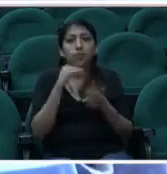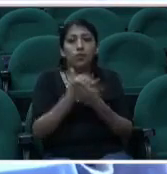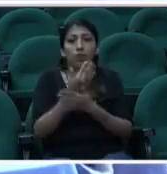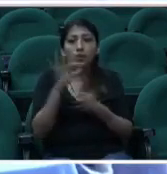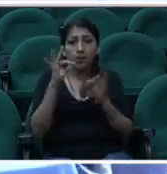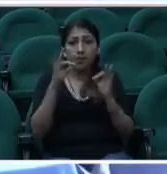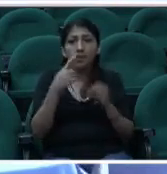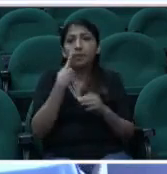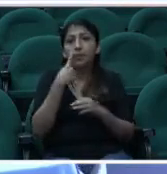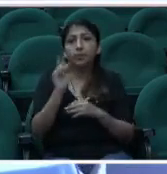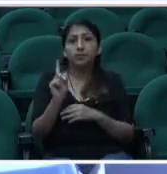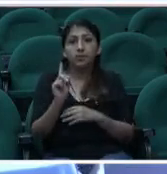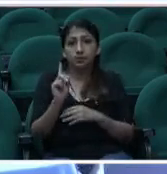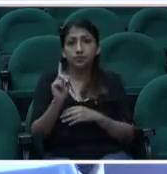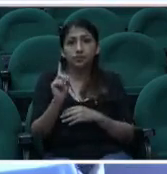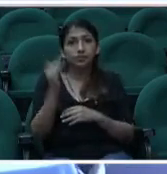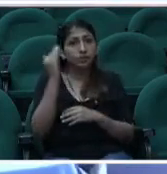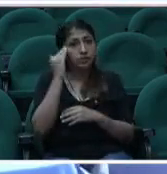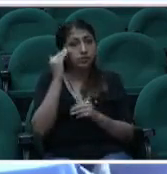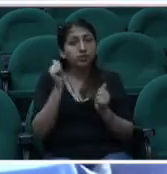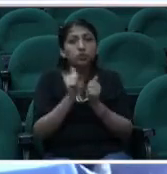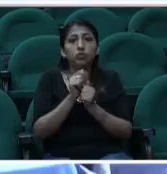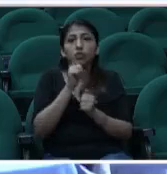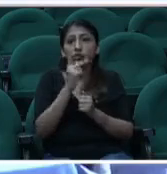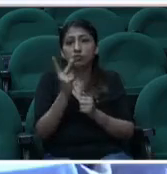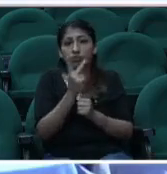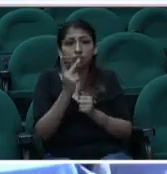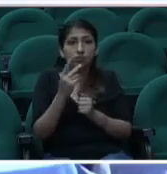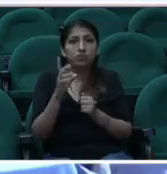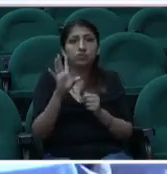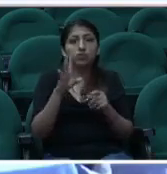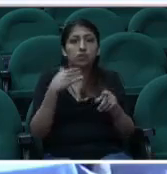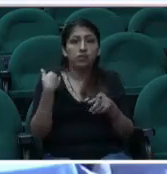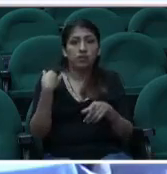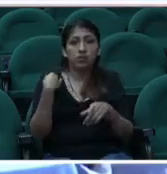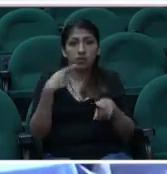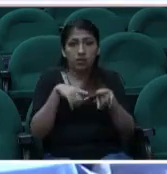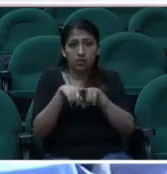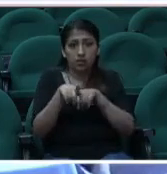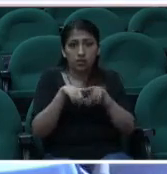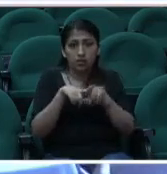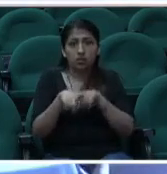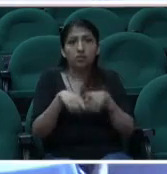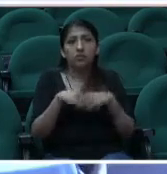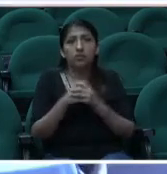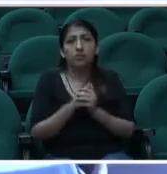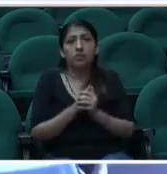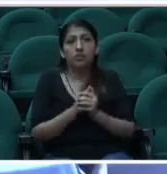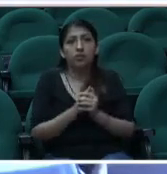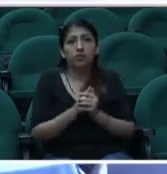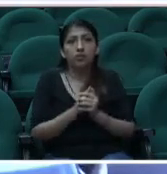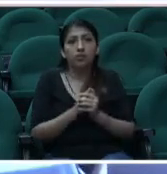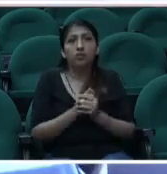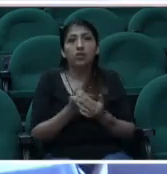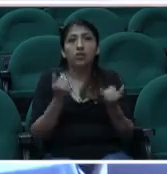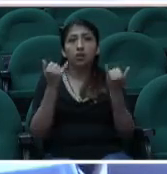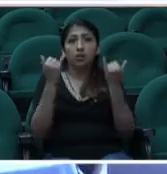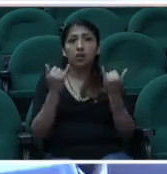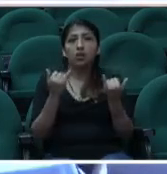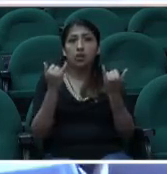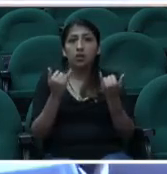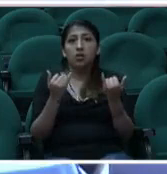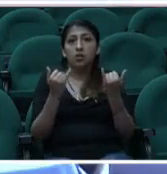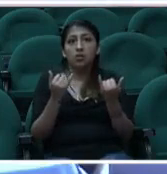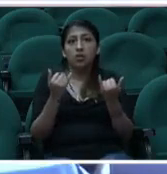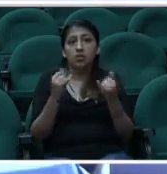papel para saber con cuál de los dos candidatos presentes va a debatir si entonces por favor en este preciso instante